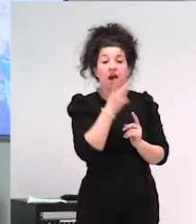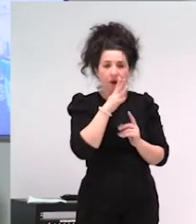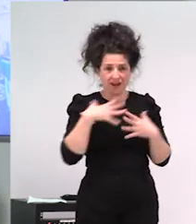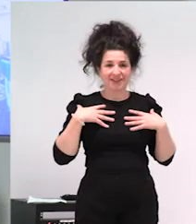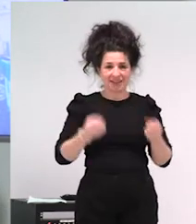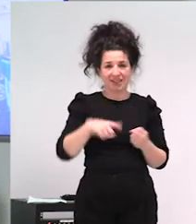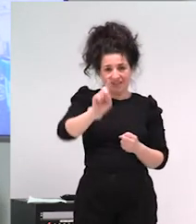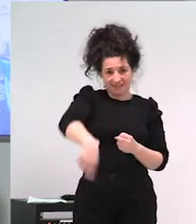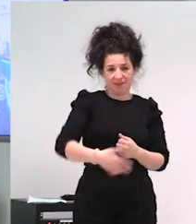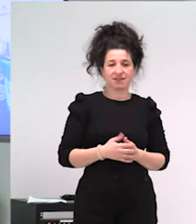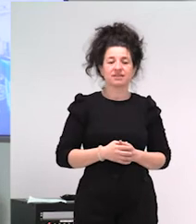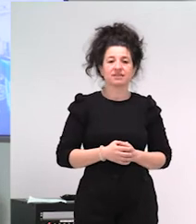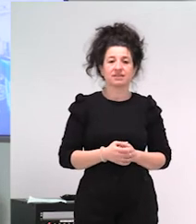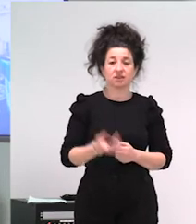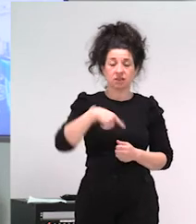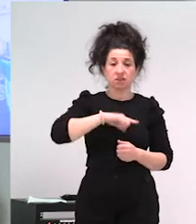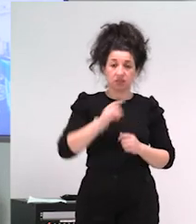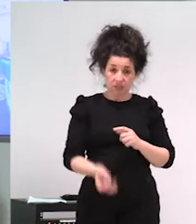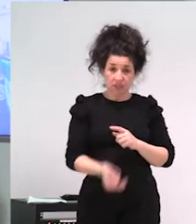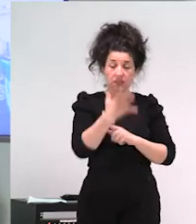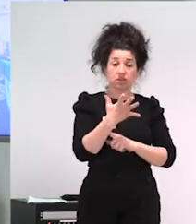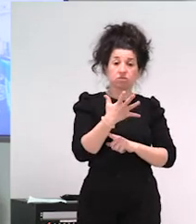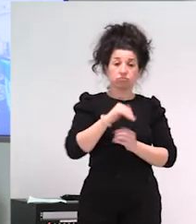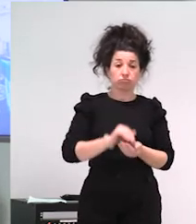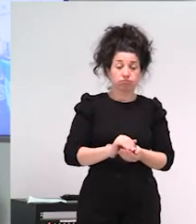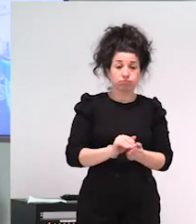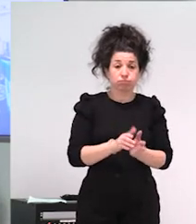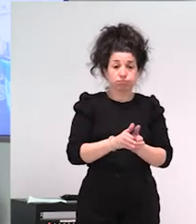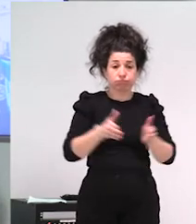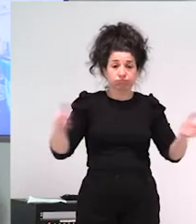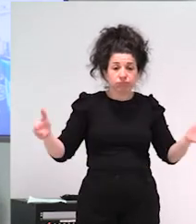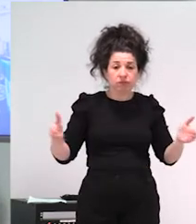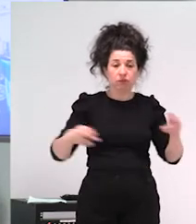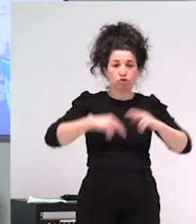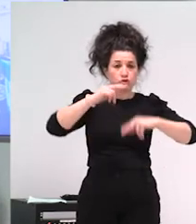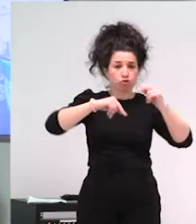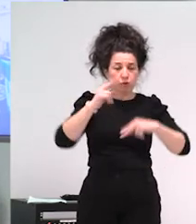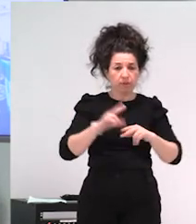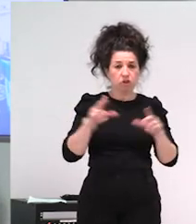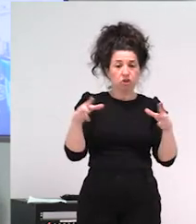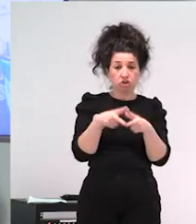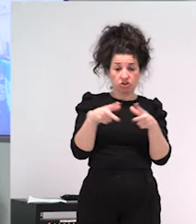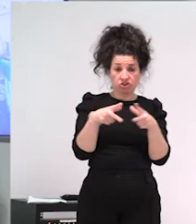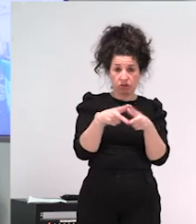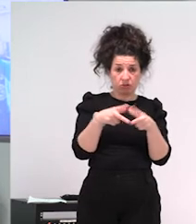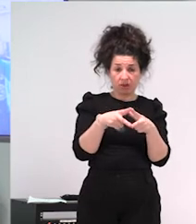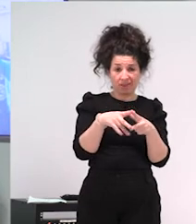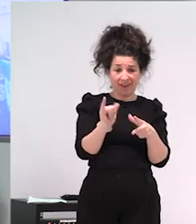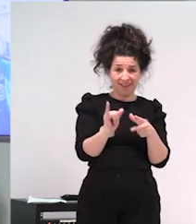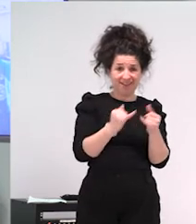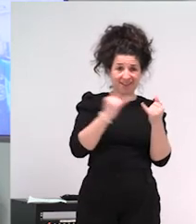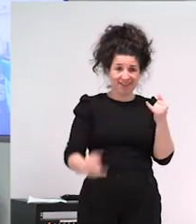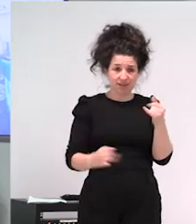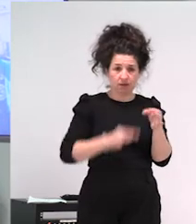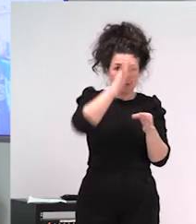también. En este sentido, nacimos, crecimos y nos construimos en una sociedad que vive crisis cíclicas